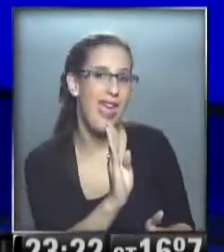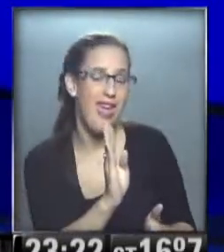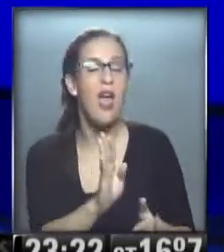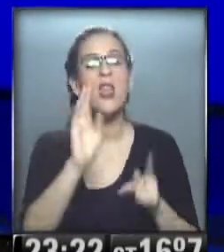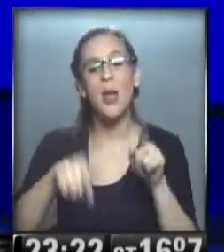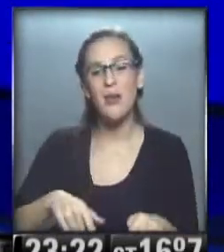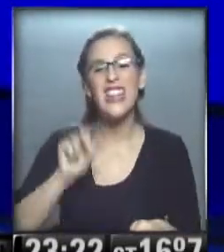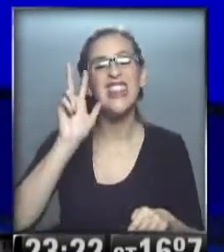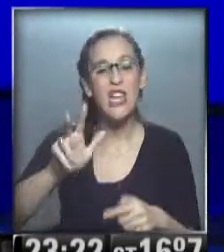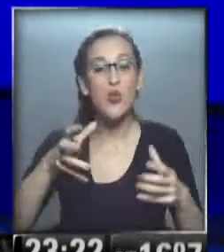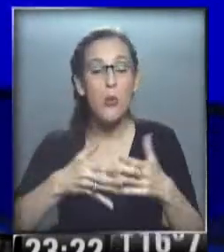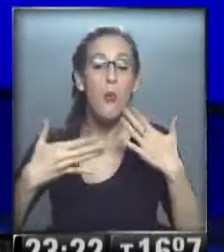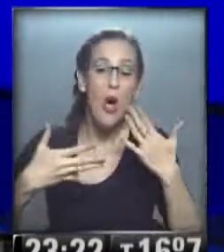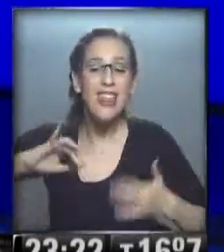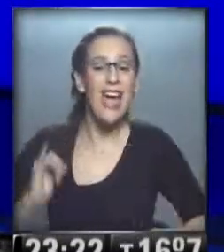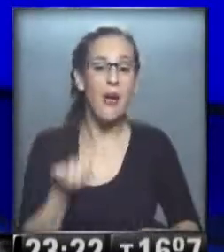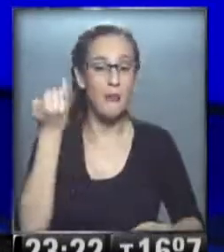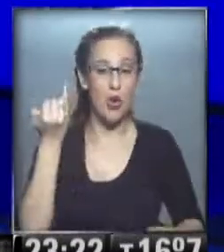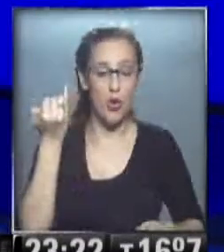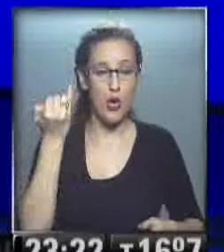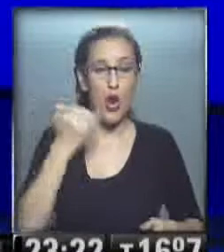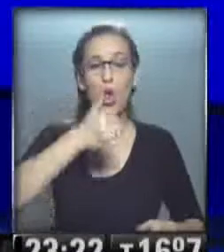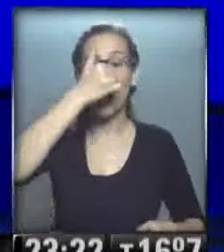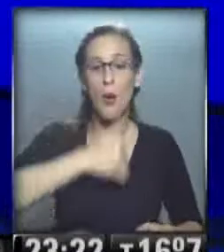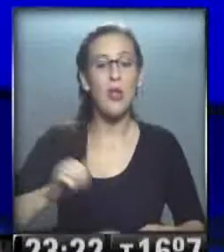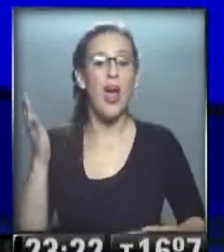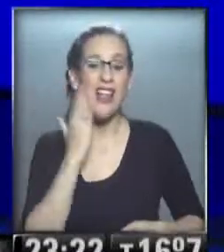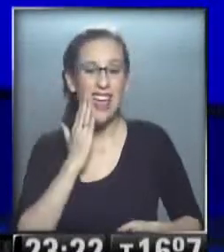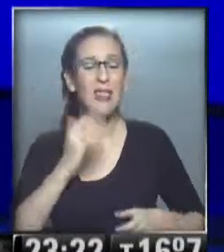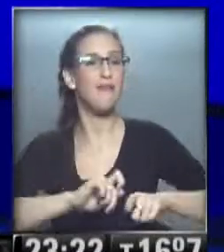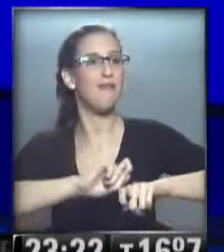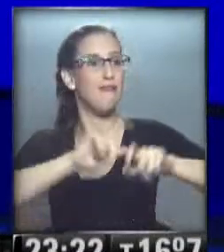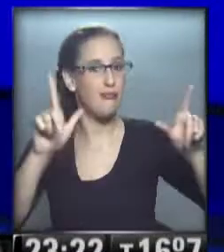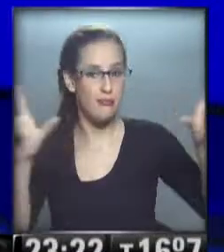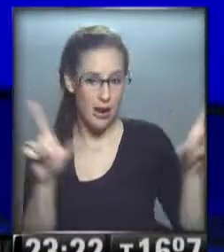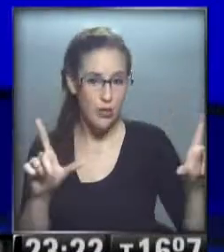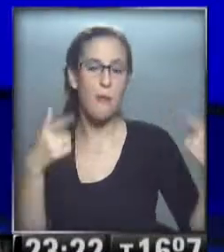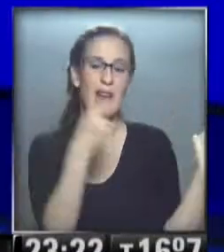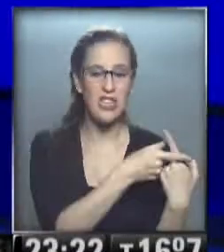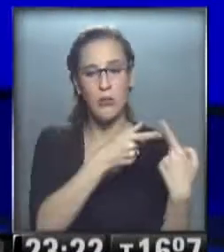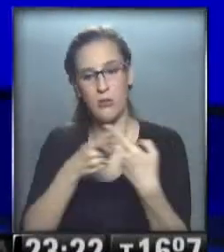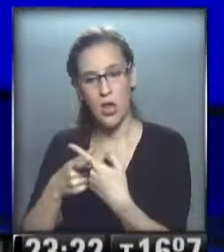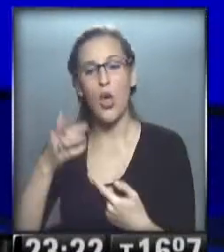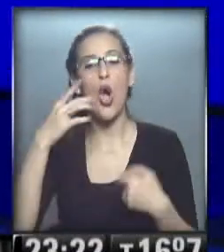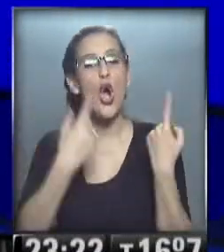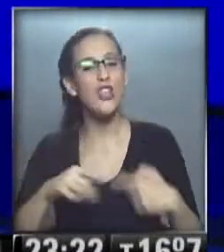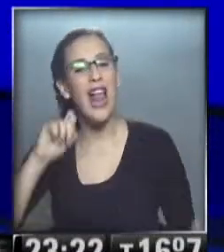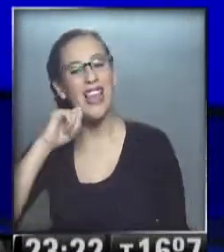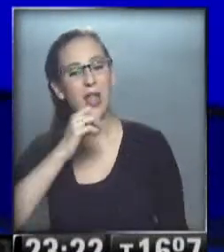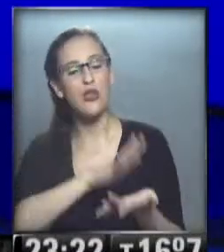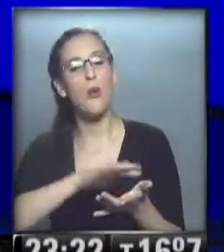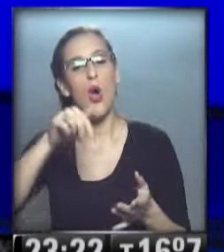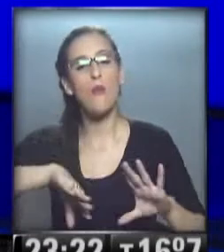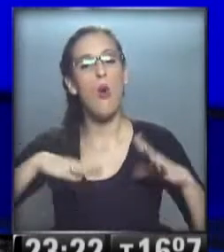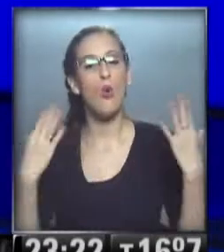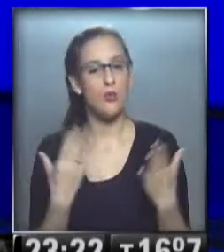los tres equipos que pueden salir campeones, se van a jugar todos el domingo por la tarde. Hay un dato de color que tiene que ver con este Mundial,